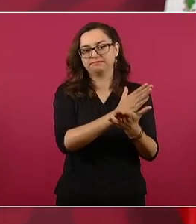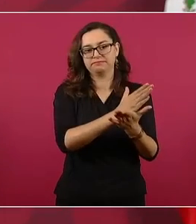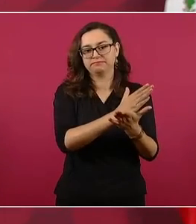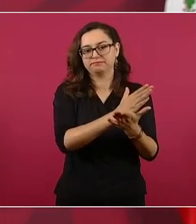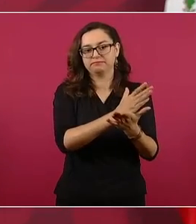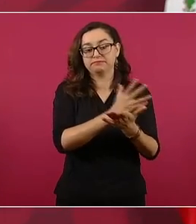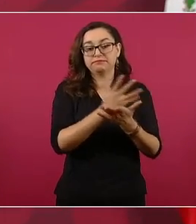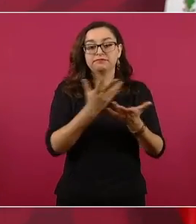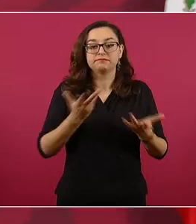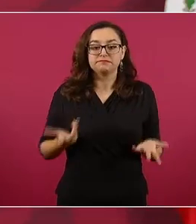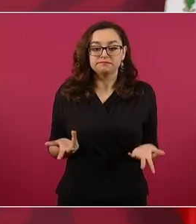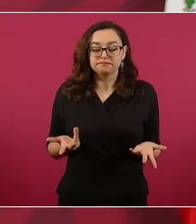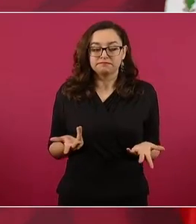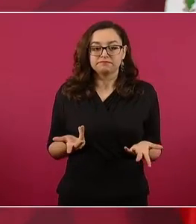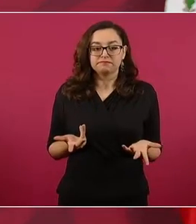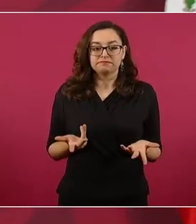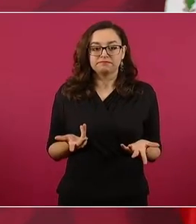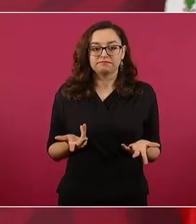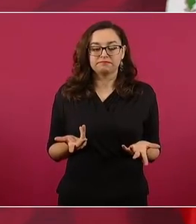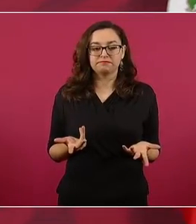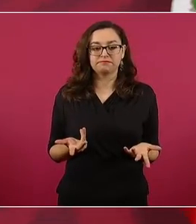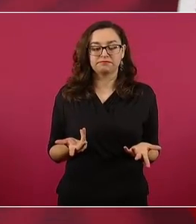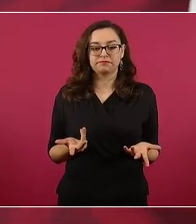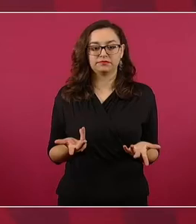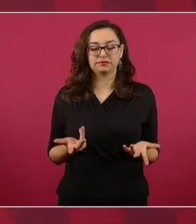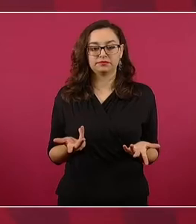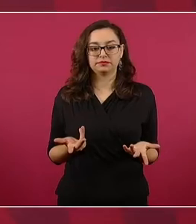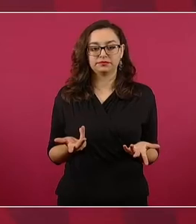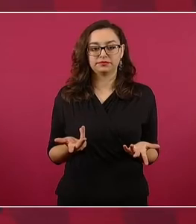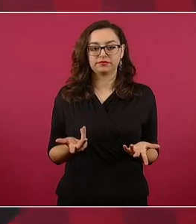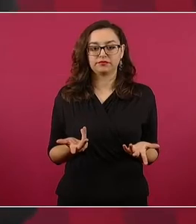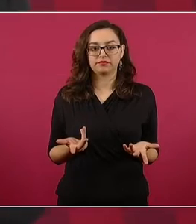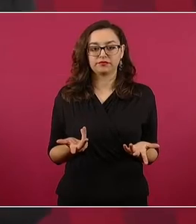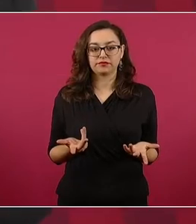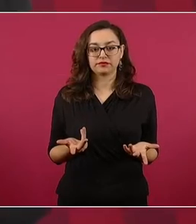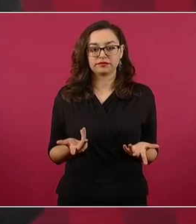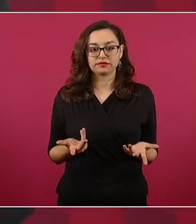de decir, como